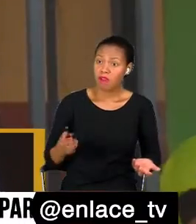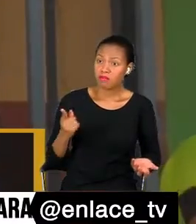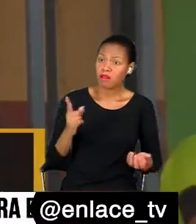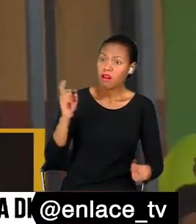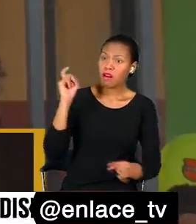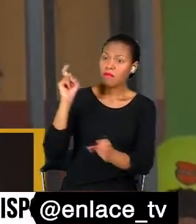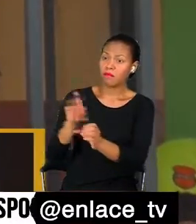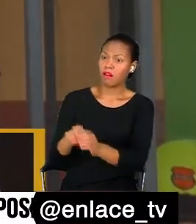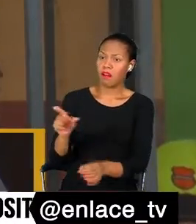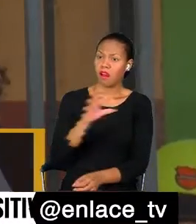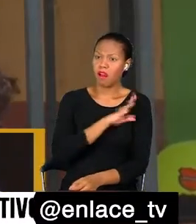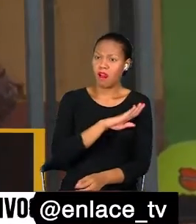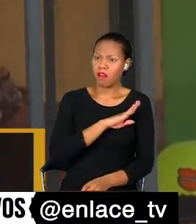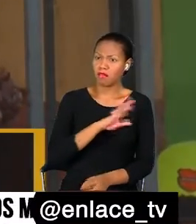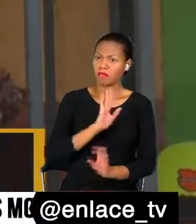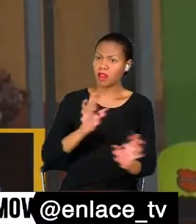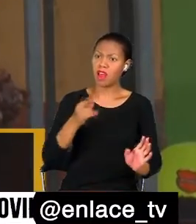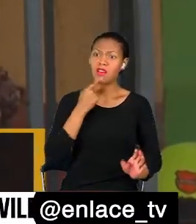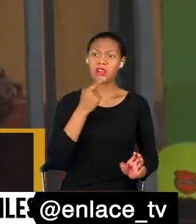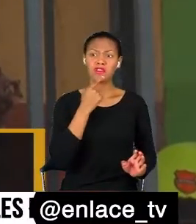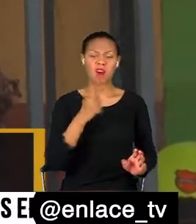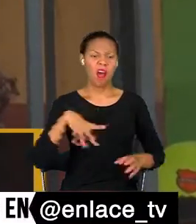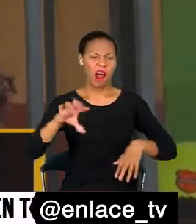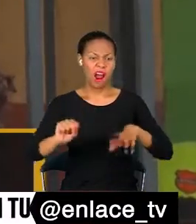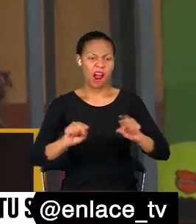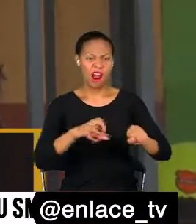no, que él va a destruir todas las invasiones, y eso no es así porque